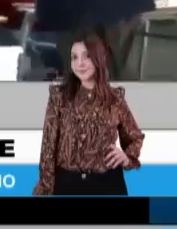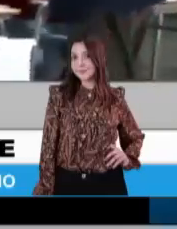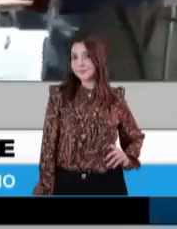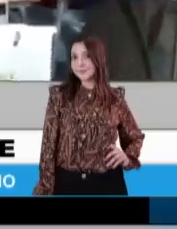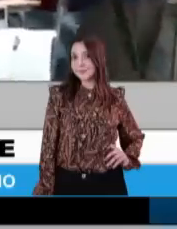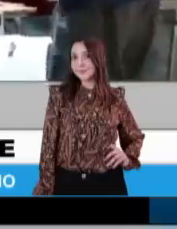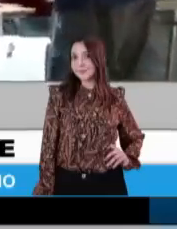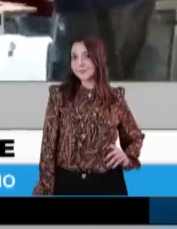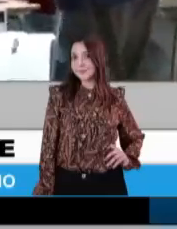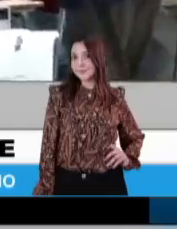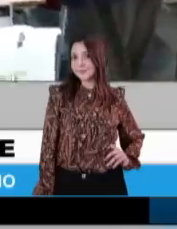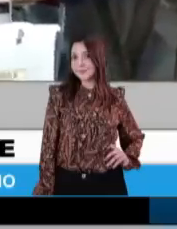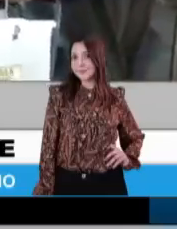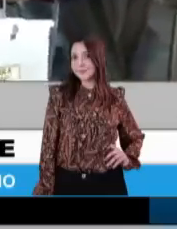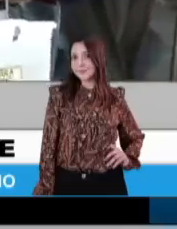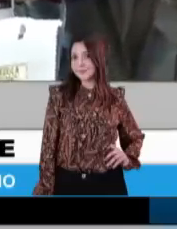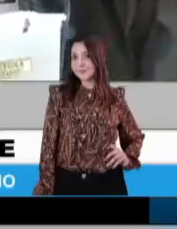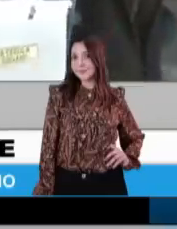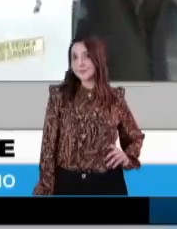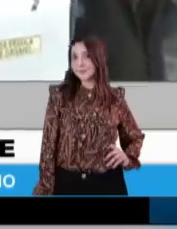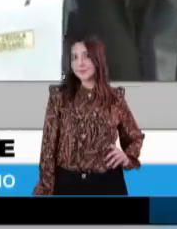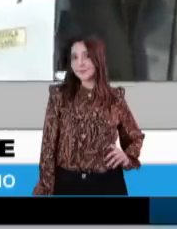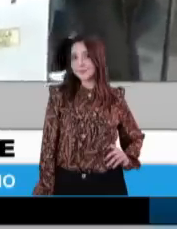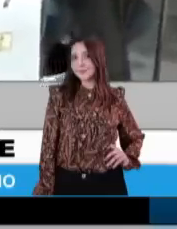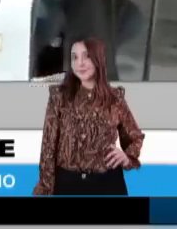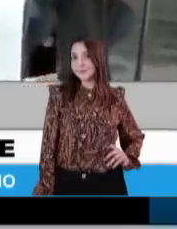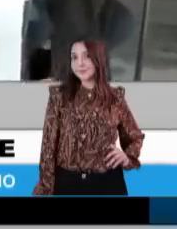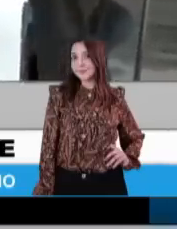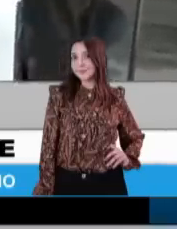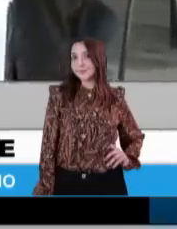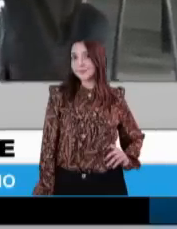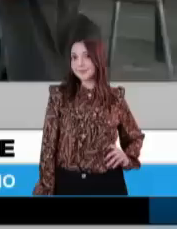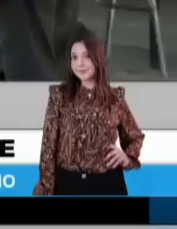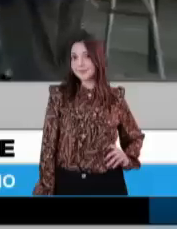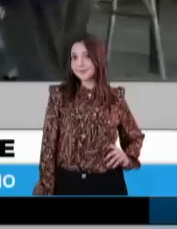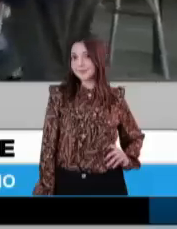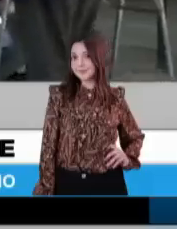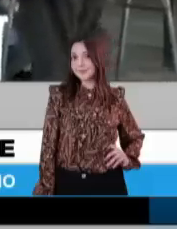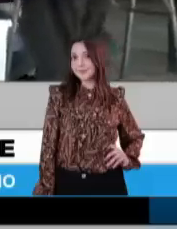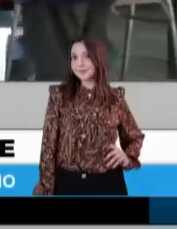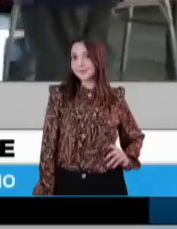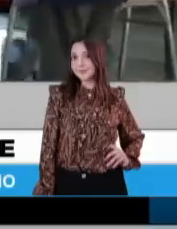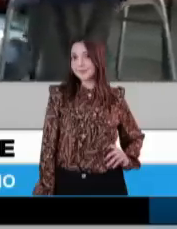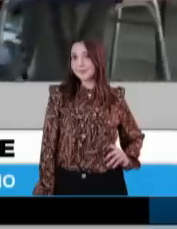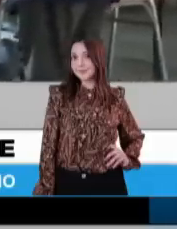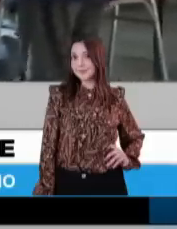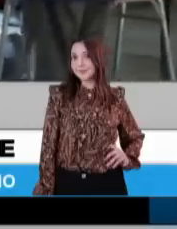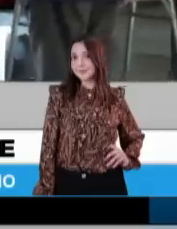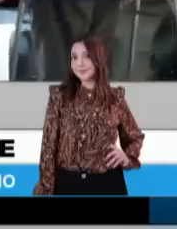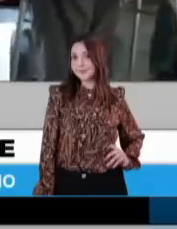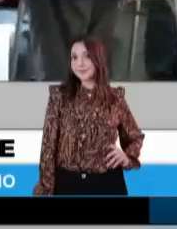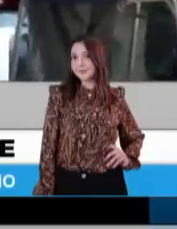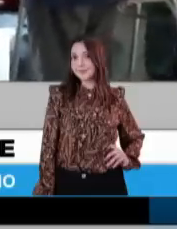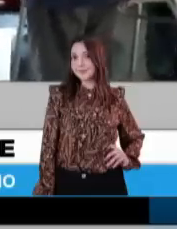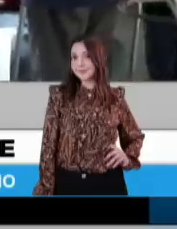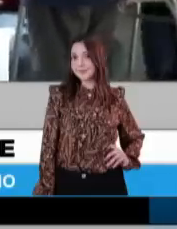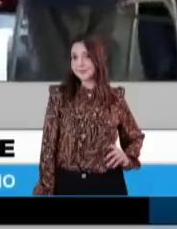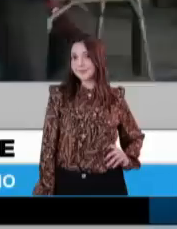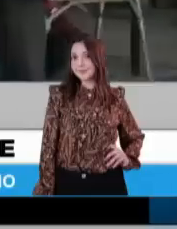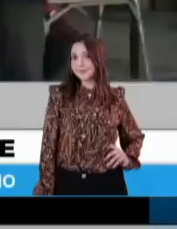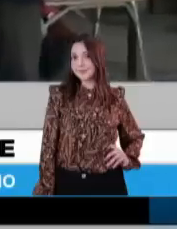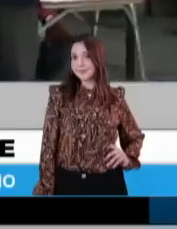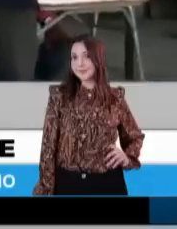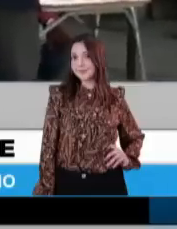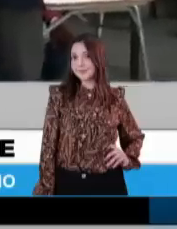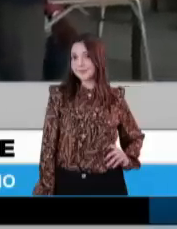Poder Judicial, el Consejo de la Justicia, eliminar la iniciativa parlamentaria en la ley de concurrencia presidencial, o sea,